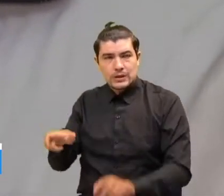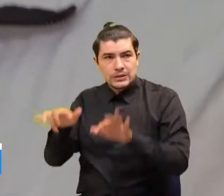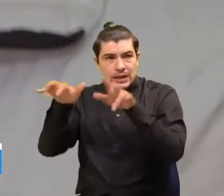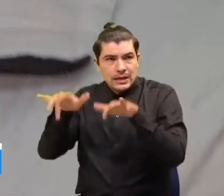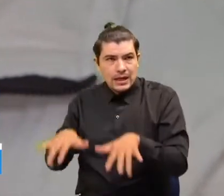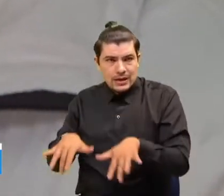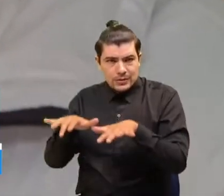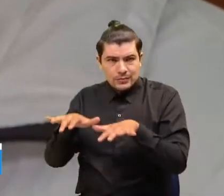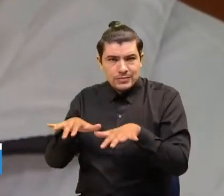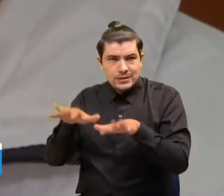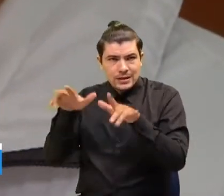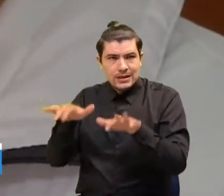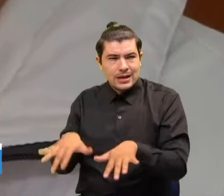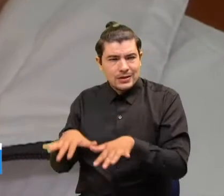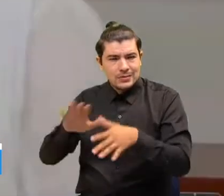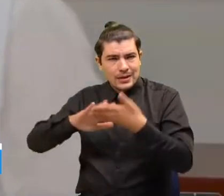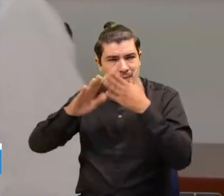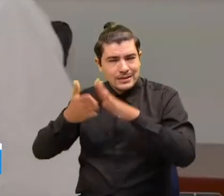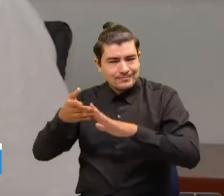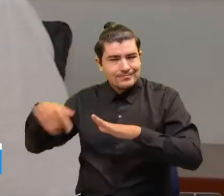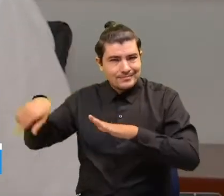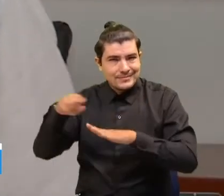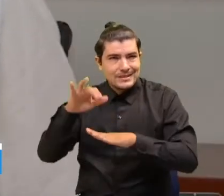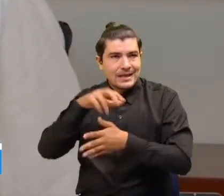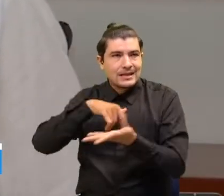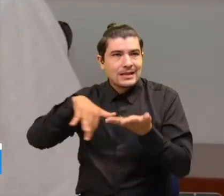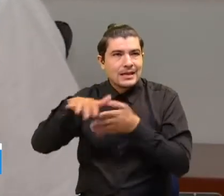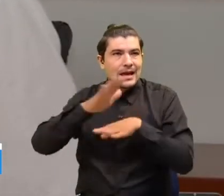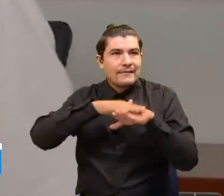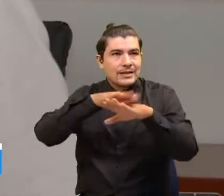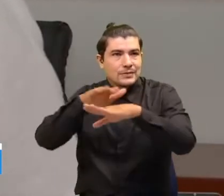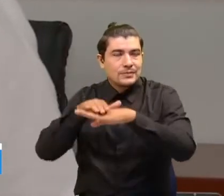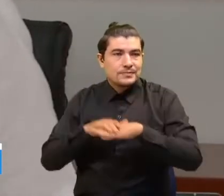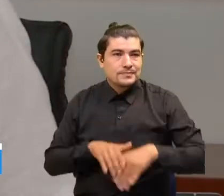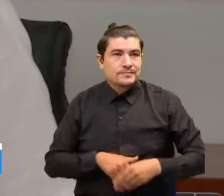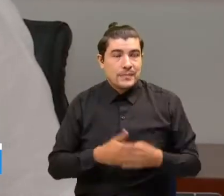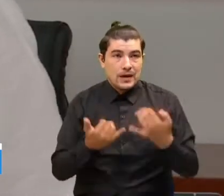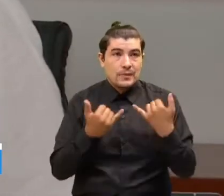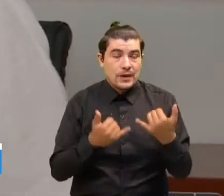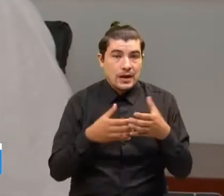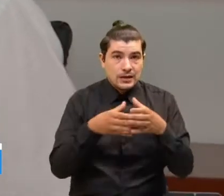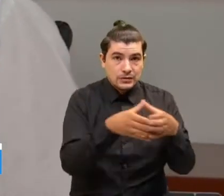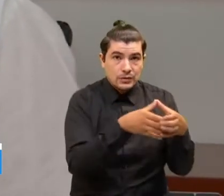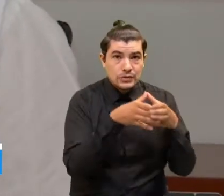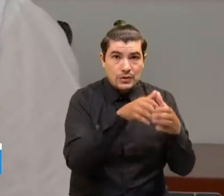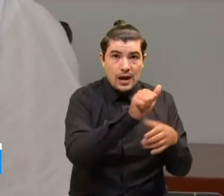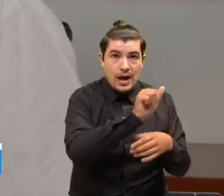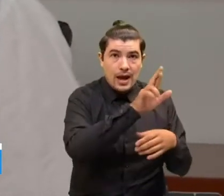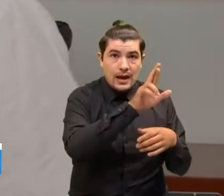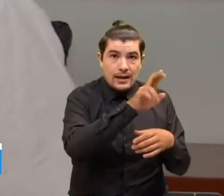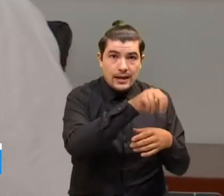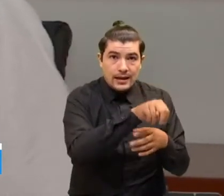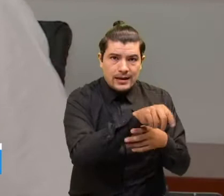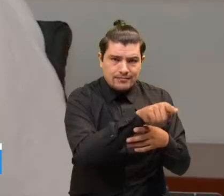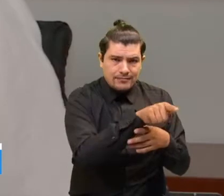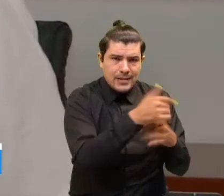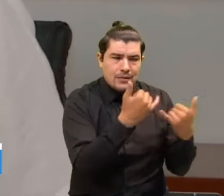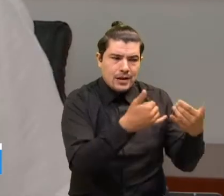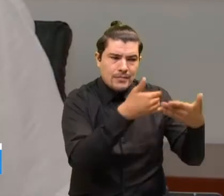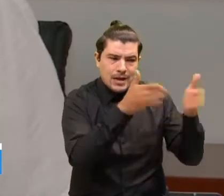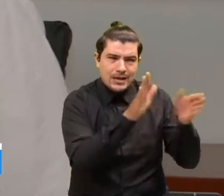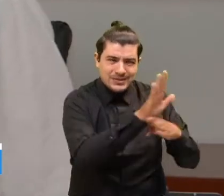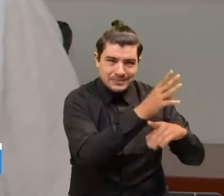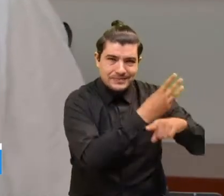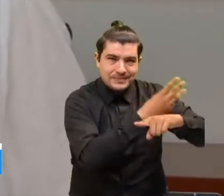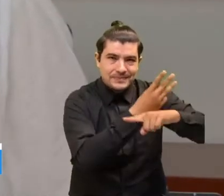del territorio a tener una cultura de paz. En asocio con la ARN, venimos habilitando nuestra página web